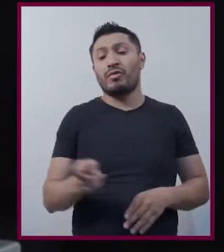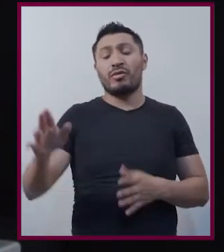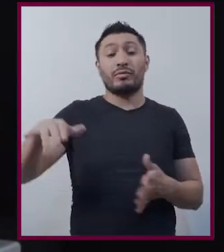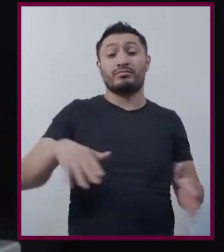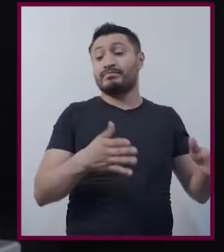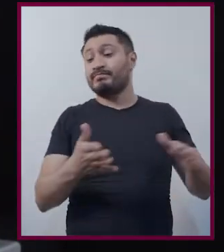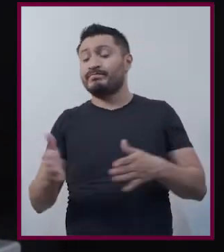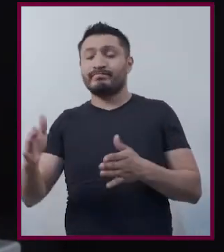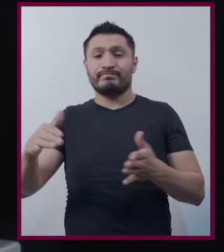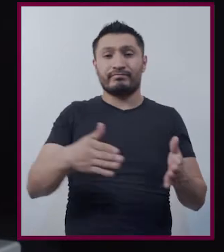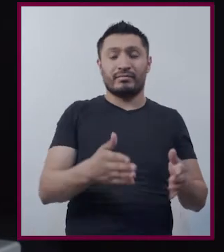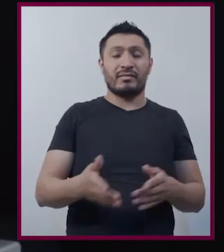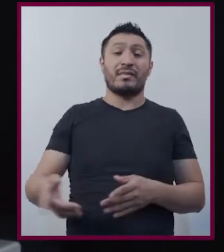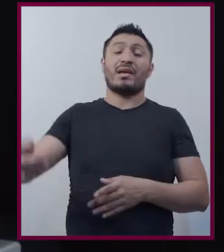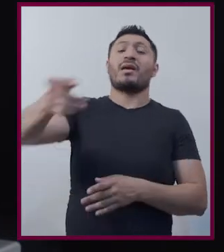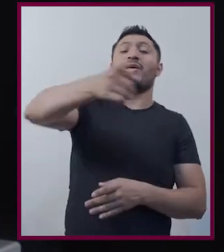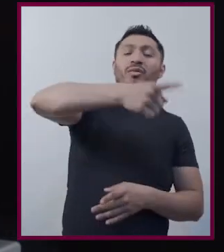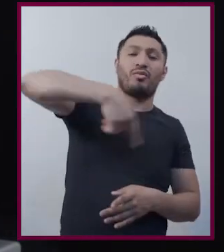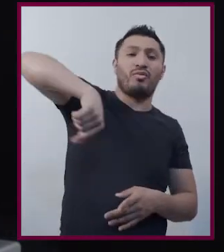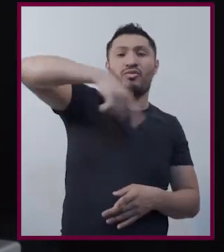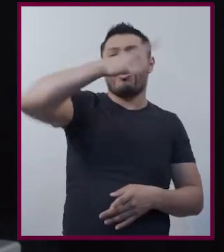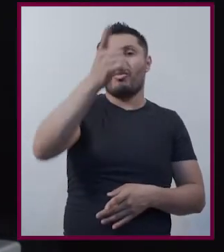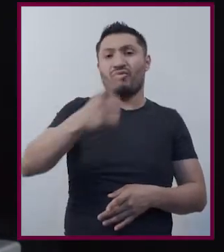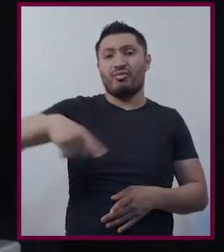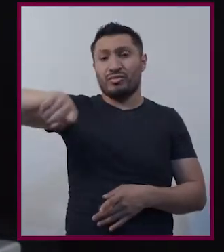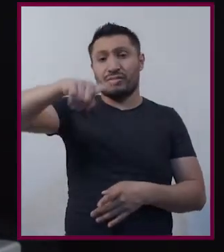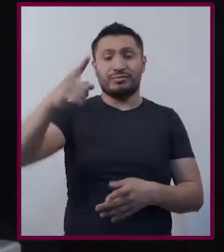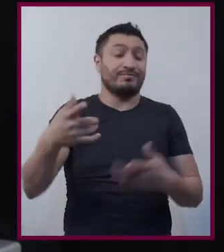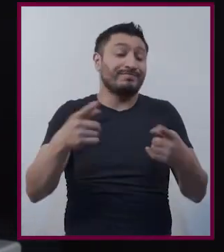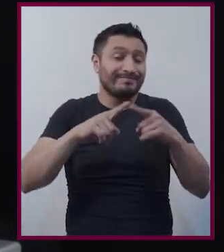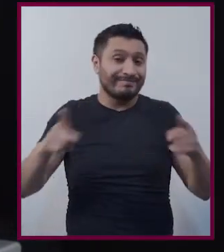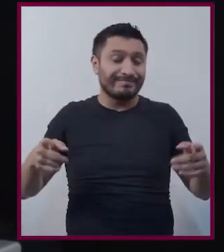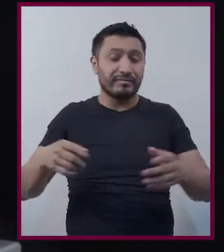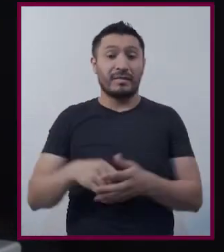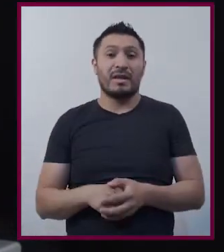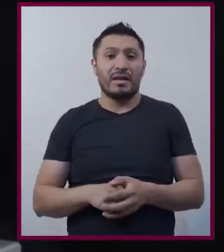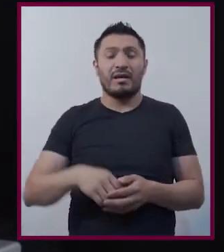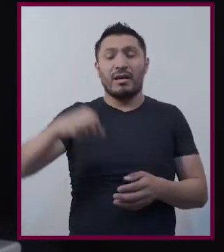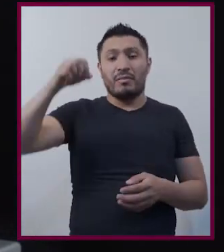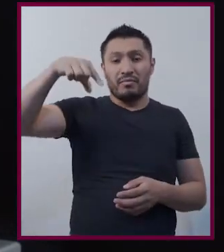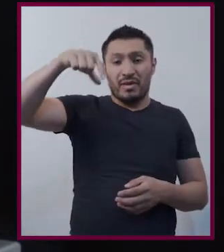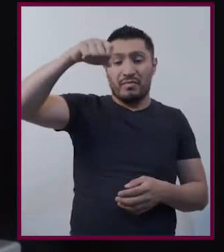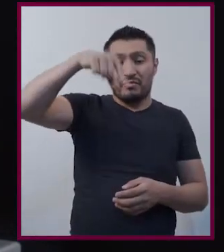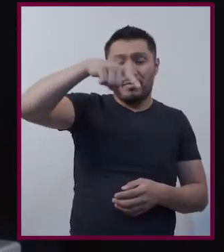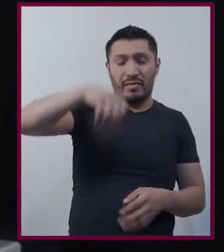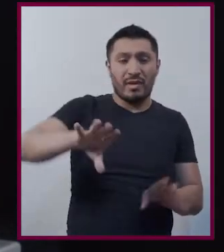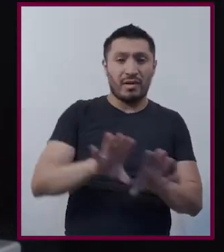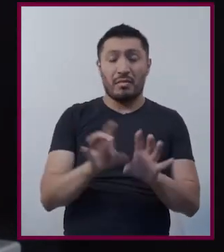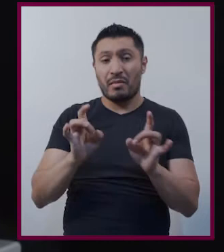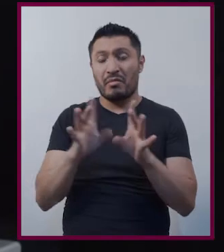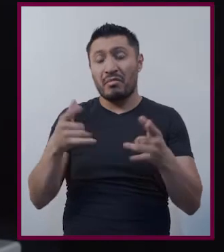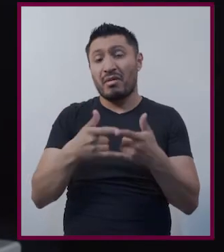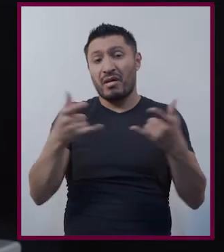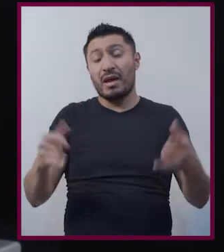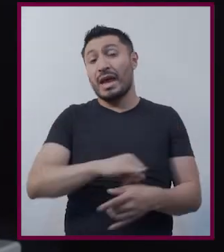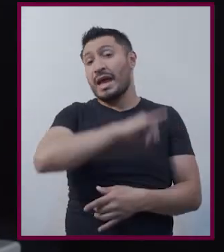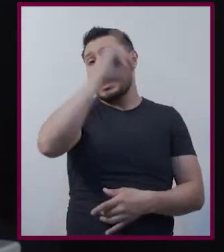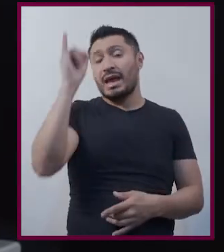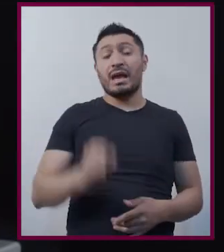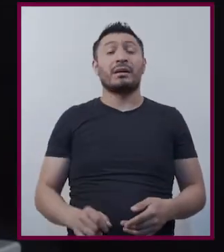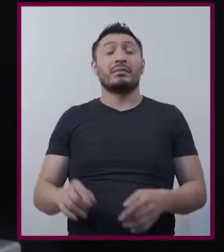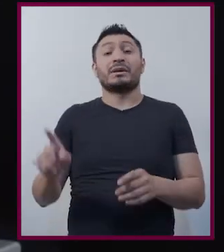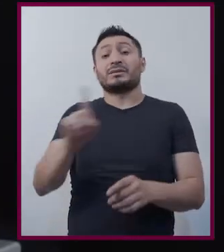meandros, vueltas y variopintos paisajes, donde cada gota es un suceso histórico que jamás se encuentra